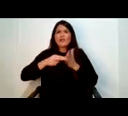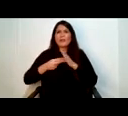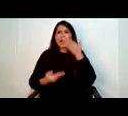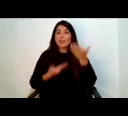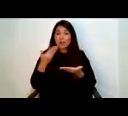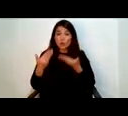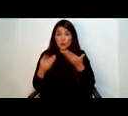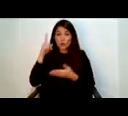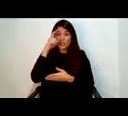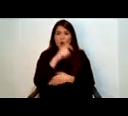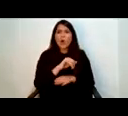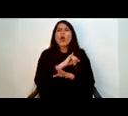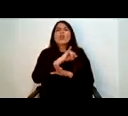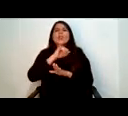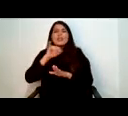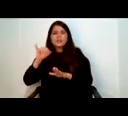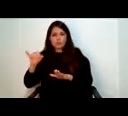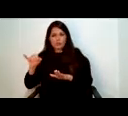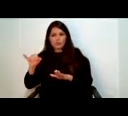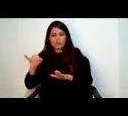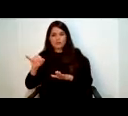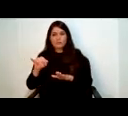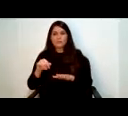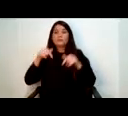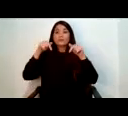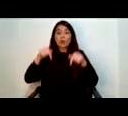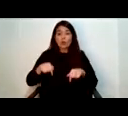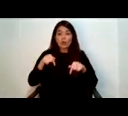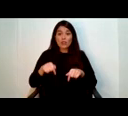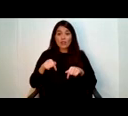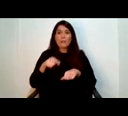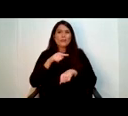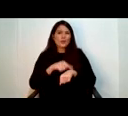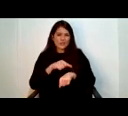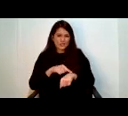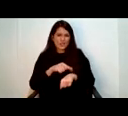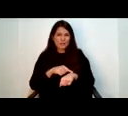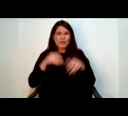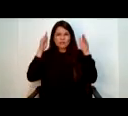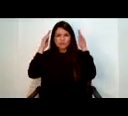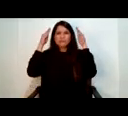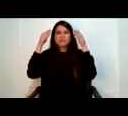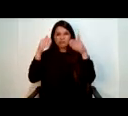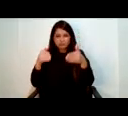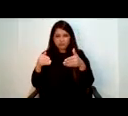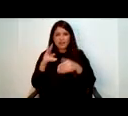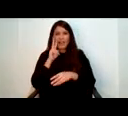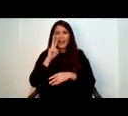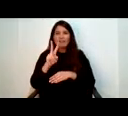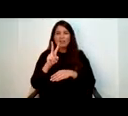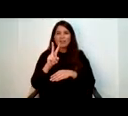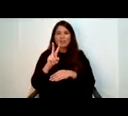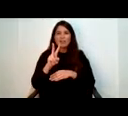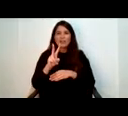podemos hacer después de la conducta problemática. Hoy día, en función del tiempo, nos dedicaremos a ver